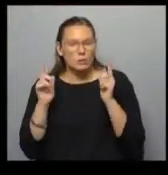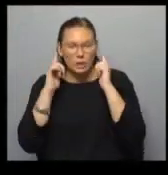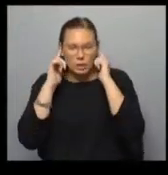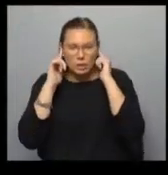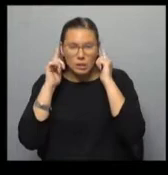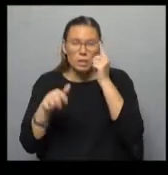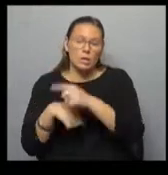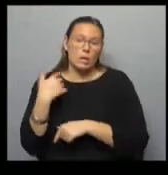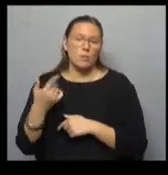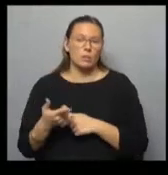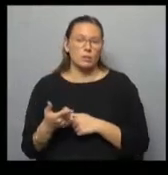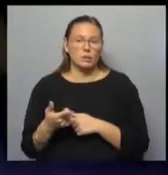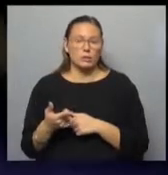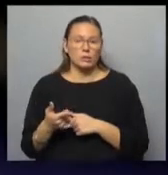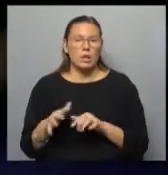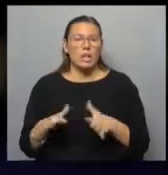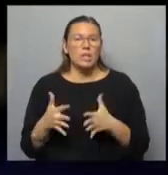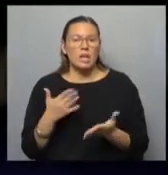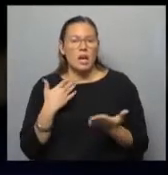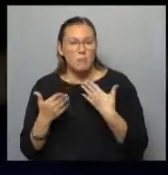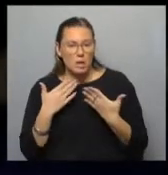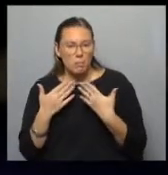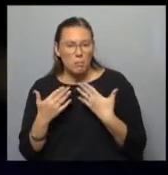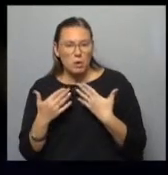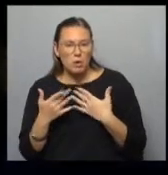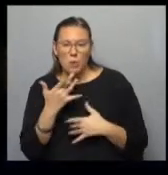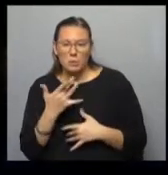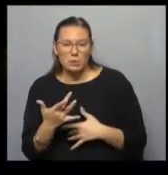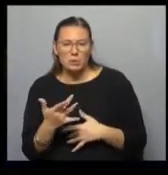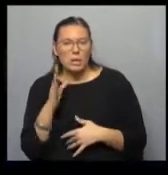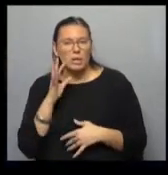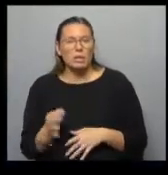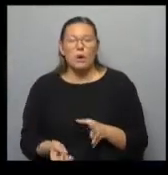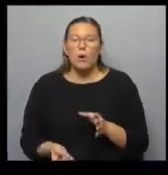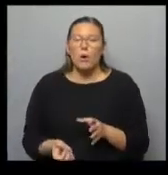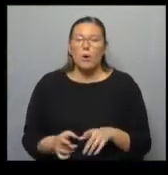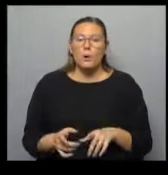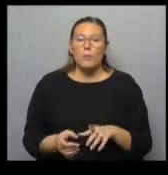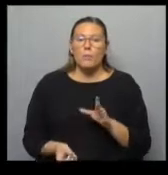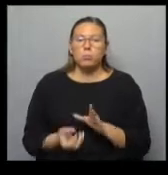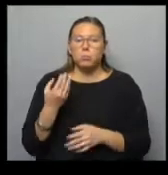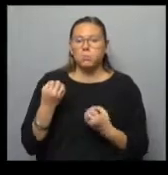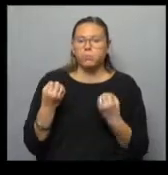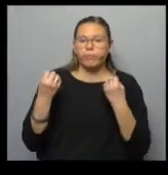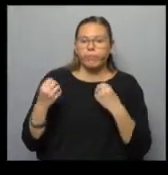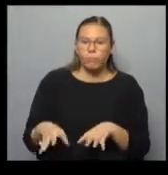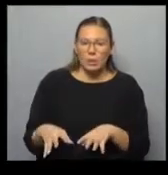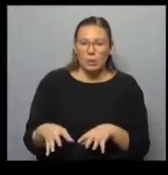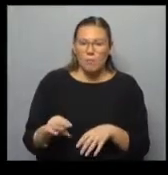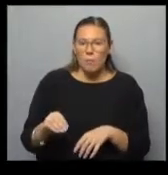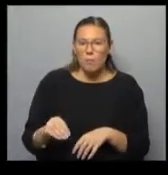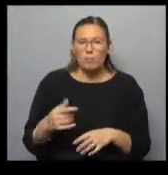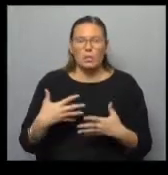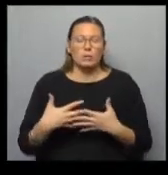después, más que nada, como de qué estábamos hablando con Preciosa, creo que apareció algo de la pérdida, de